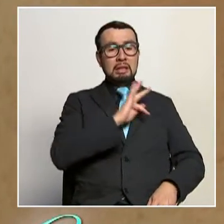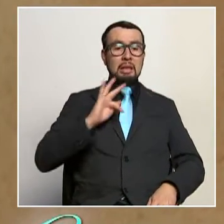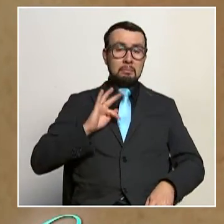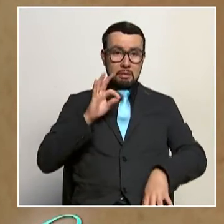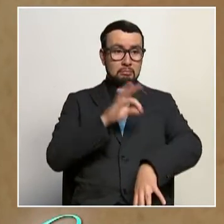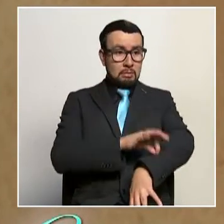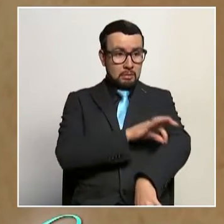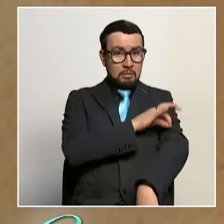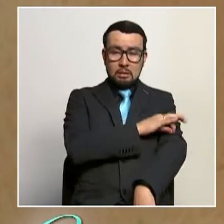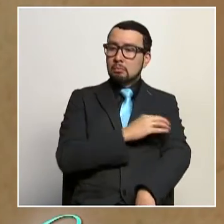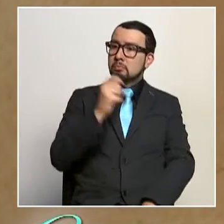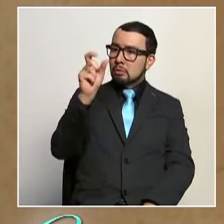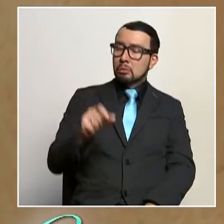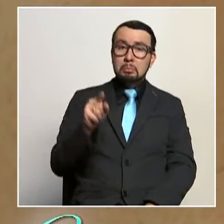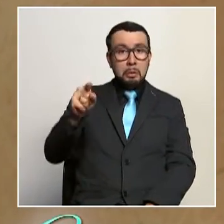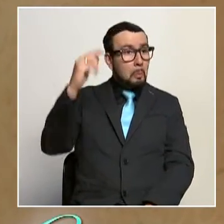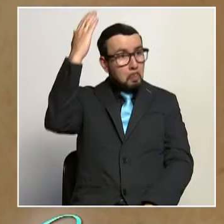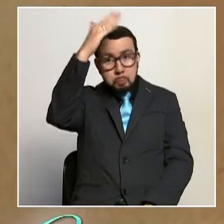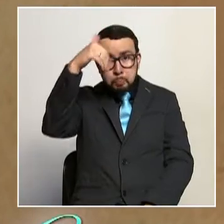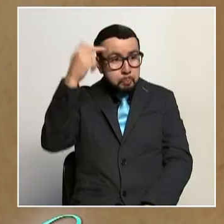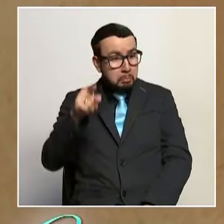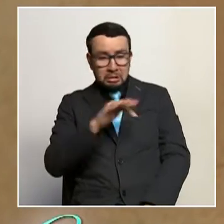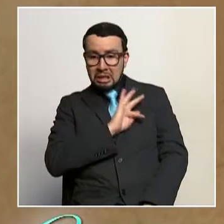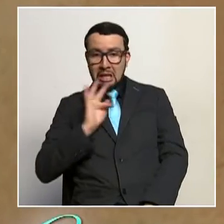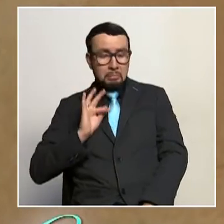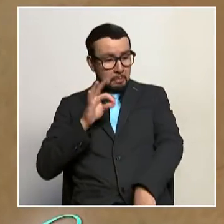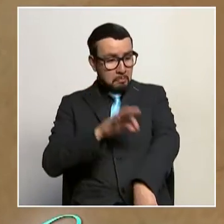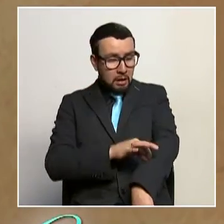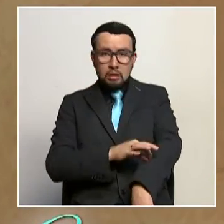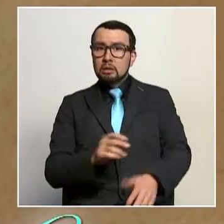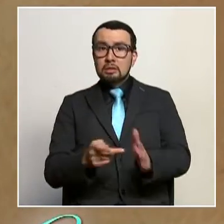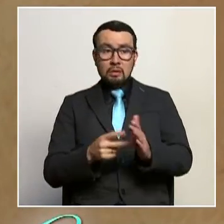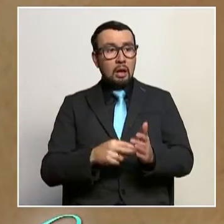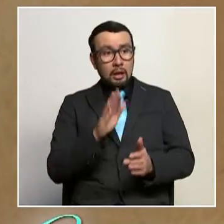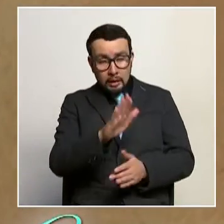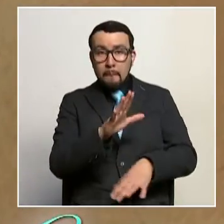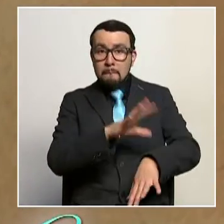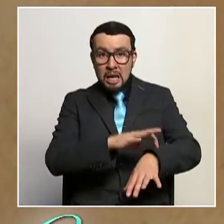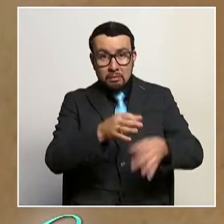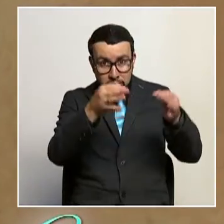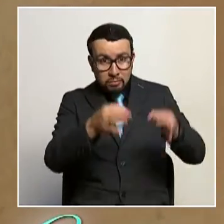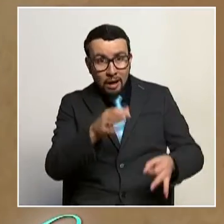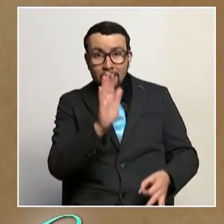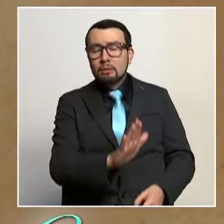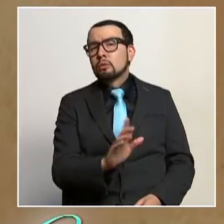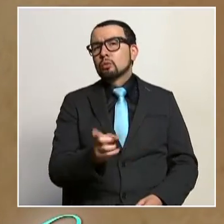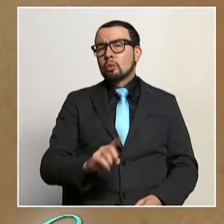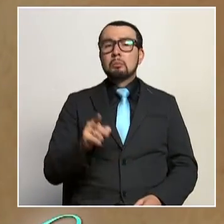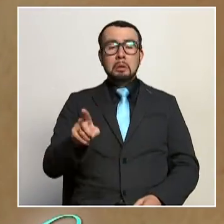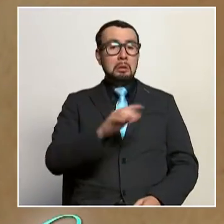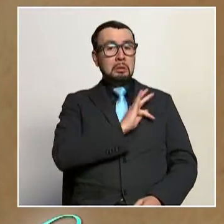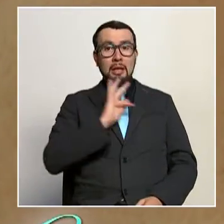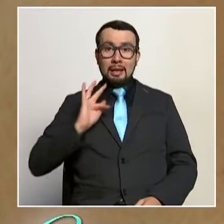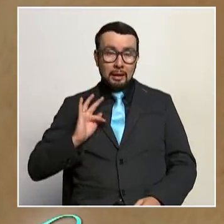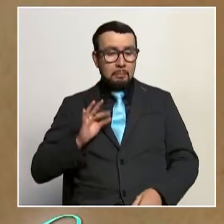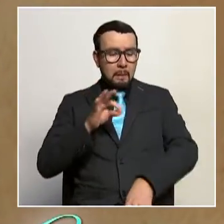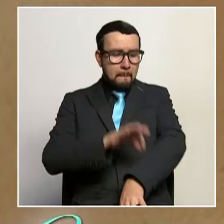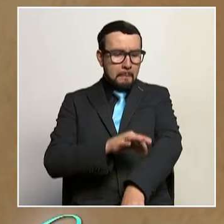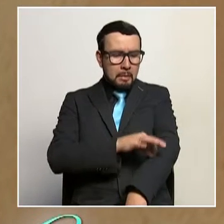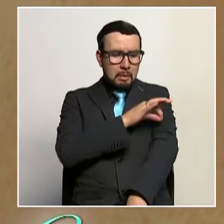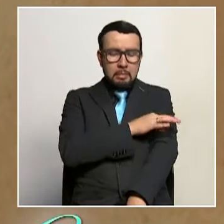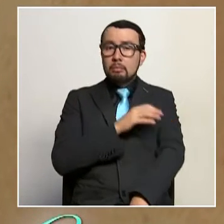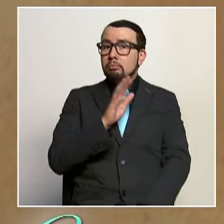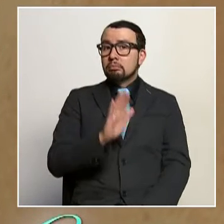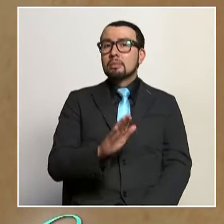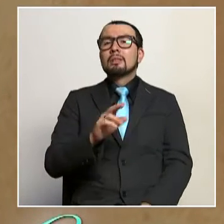no sabe qué es la terapia neural. Porque la terapia neural no es medicina alternativa. La terapia neural es un tratamiento de